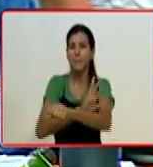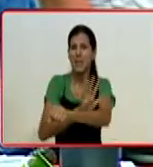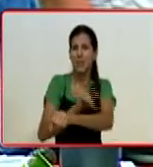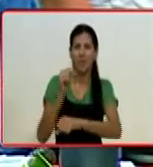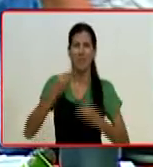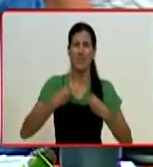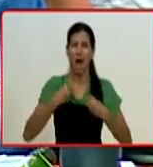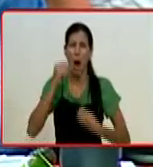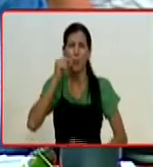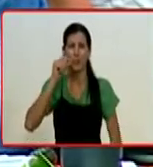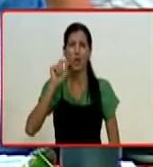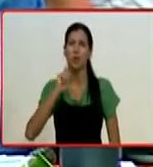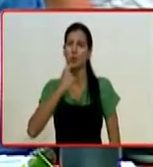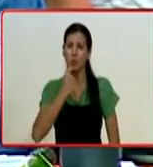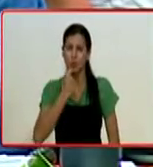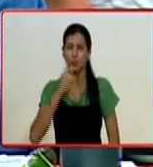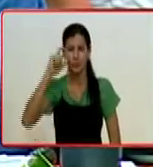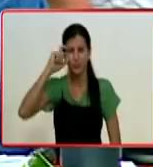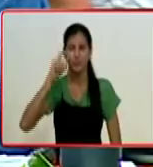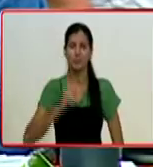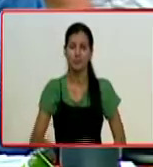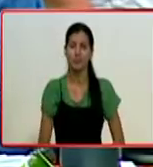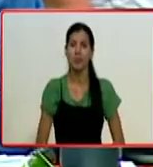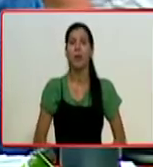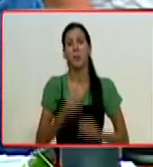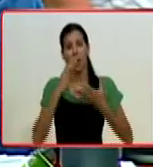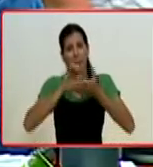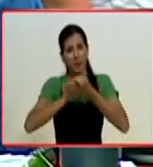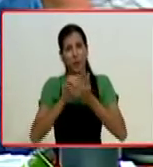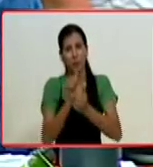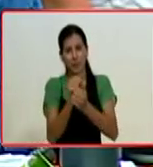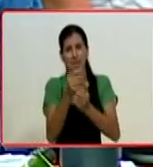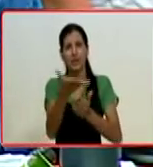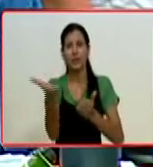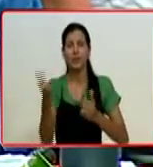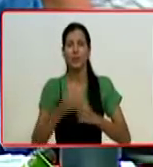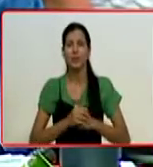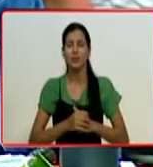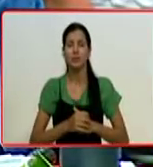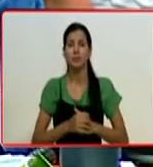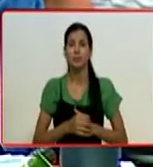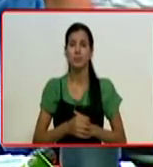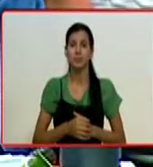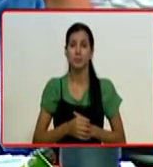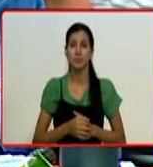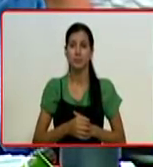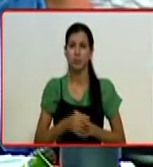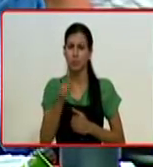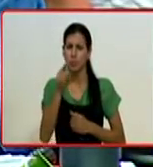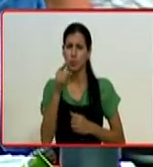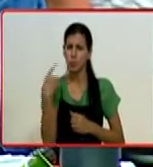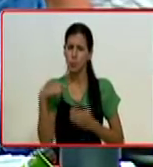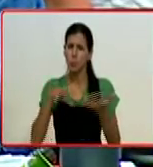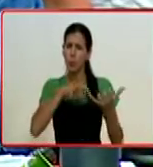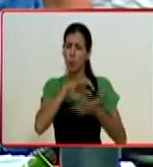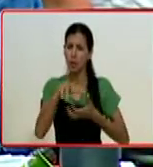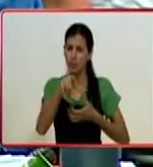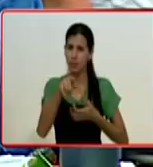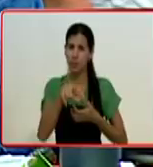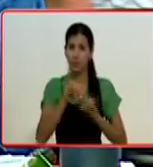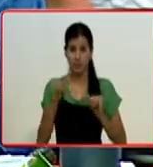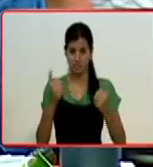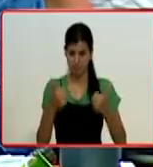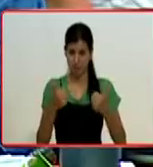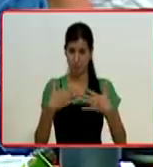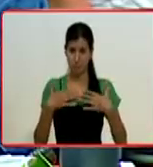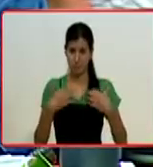Ajá, bueno, compañero. Fíjense ustedes, el compañero que tuvo un problema aquí, ya está bien.